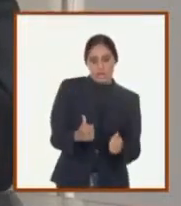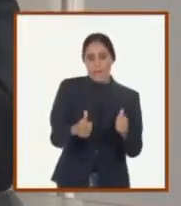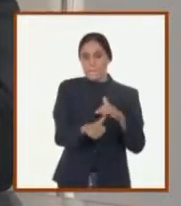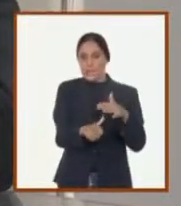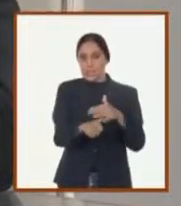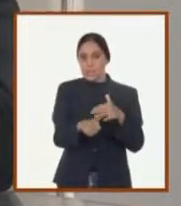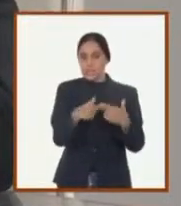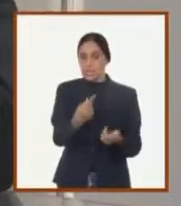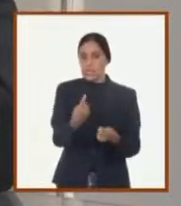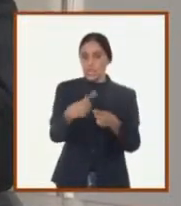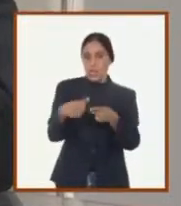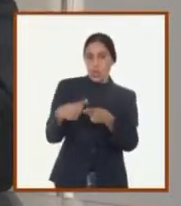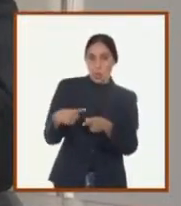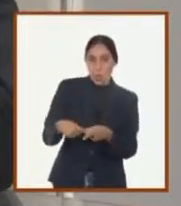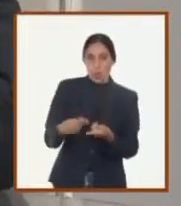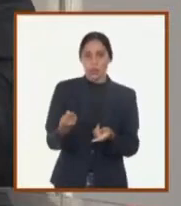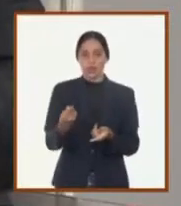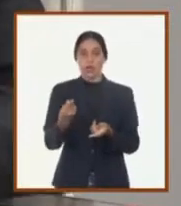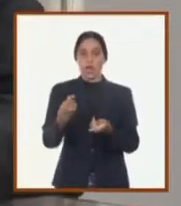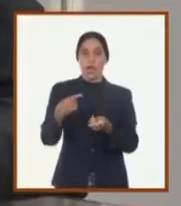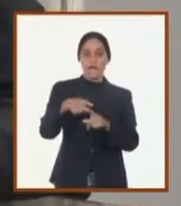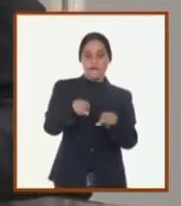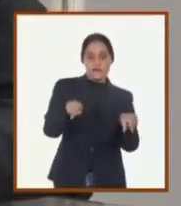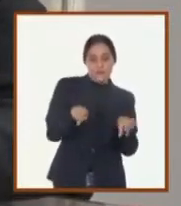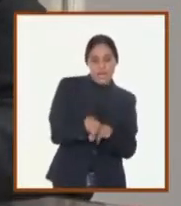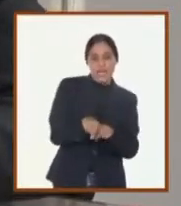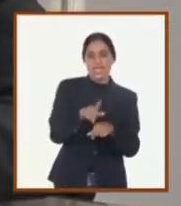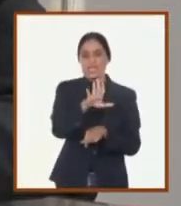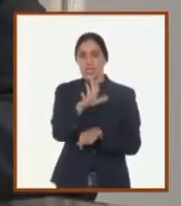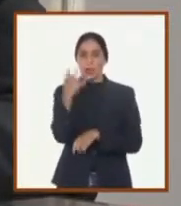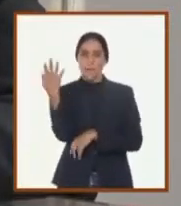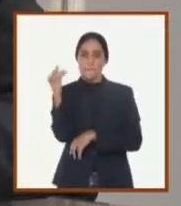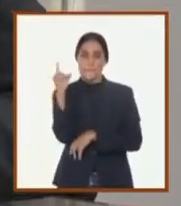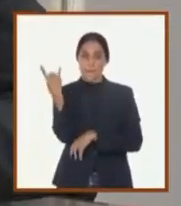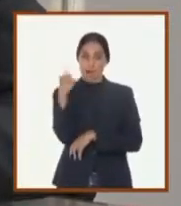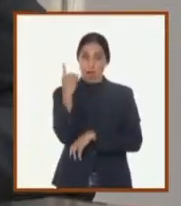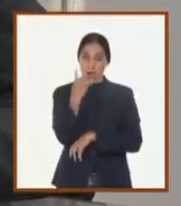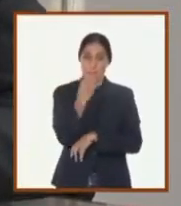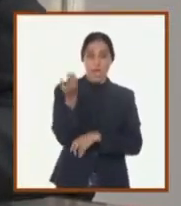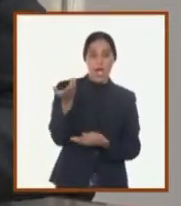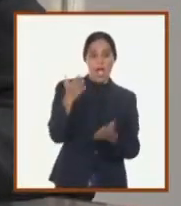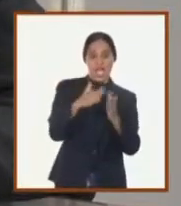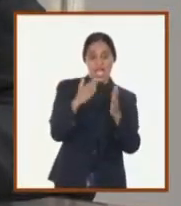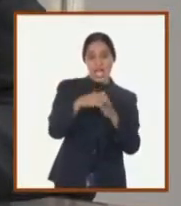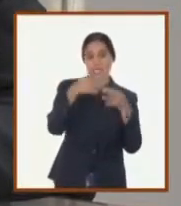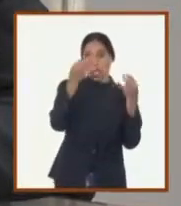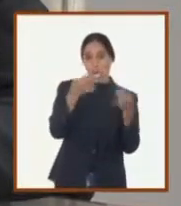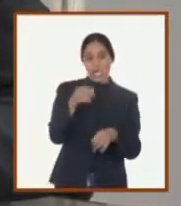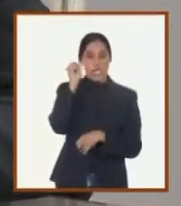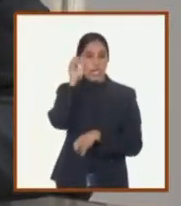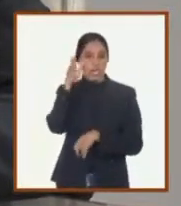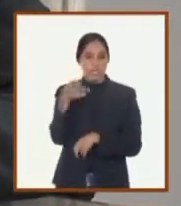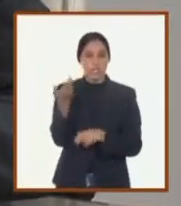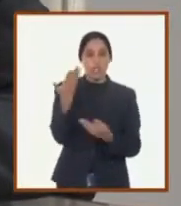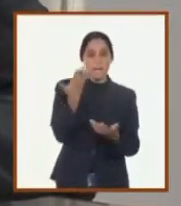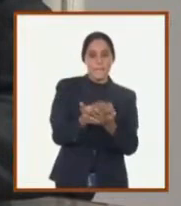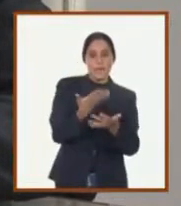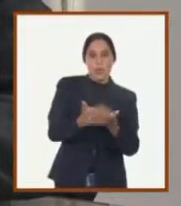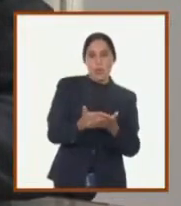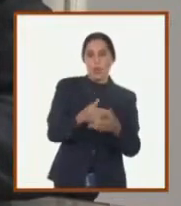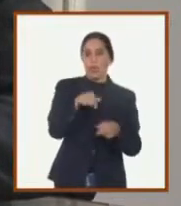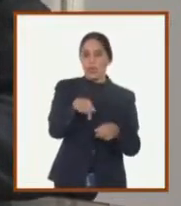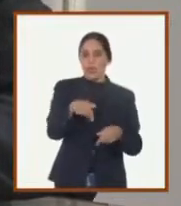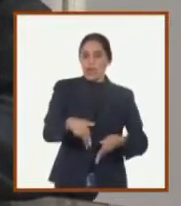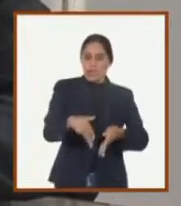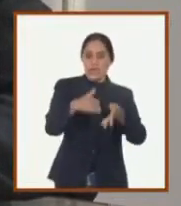la comandancia de Vega de jibacoa la finca de cinco Palm la casa natal de Celia el sitio histórico virá el Memorial del cheque lo